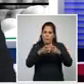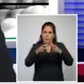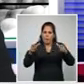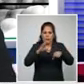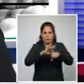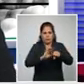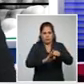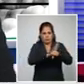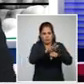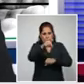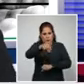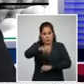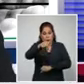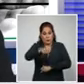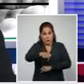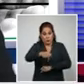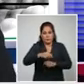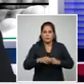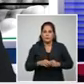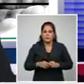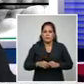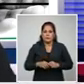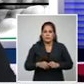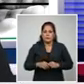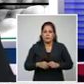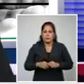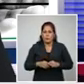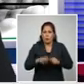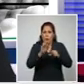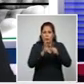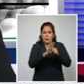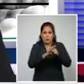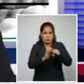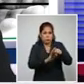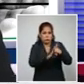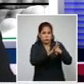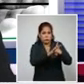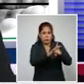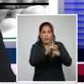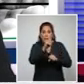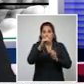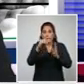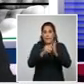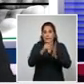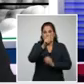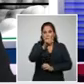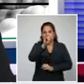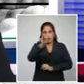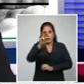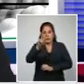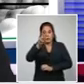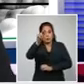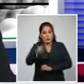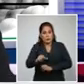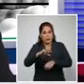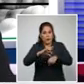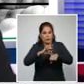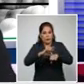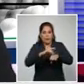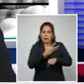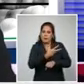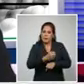casos confirmados por COVID-19 desde el inicio de la pandemia, con 1.162 casos. Se lamenta el